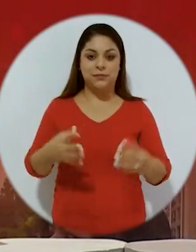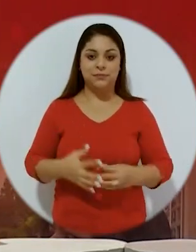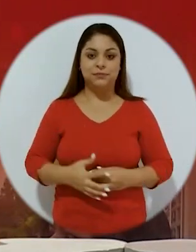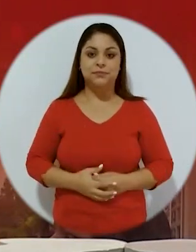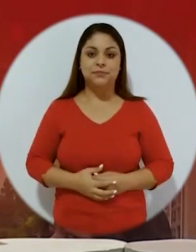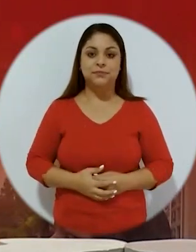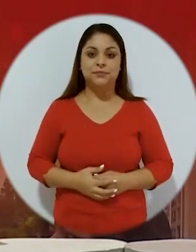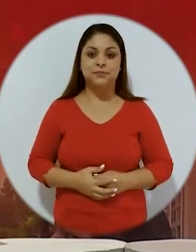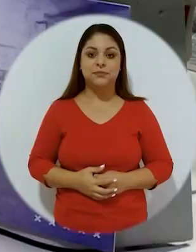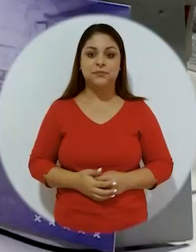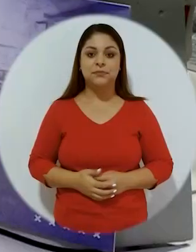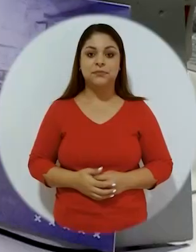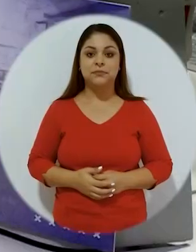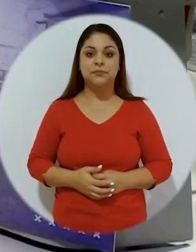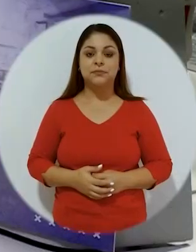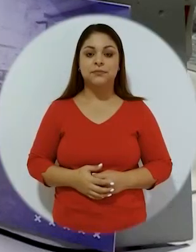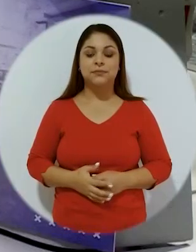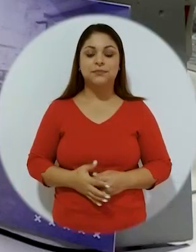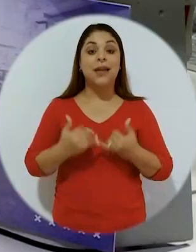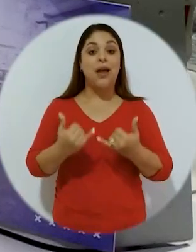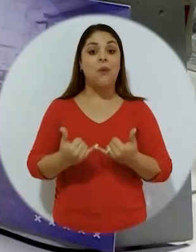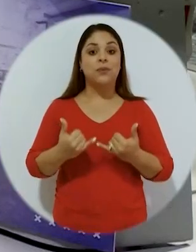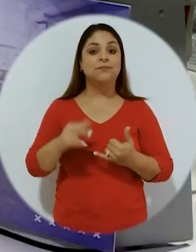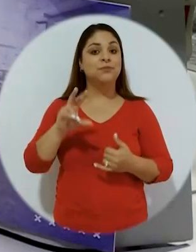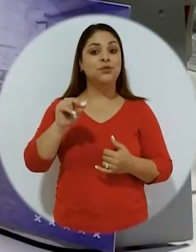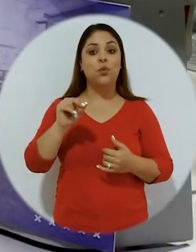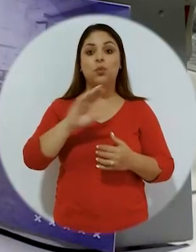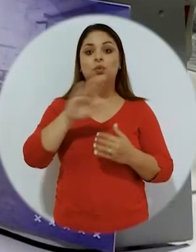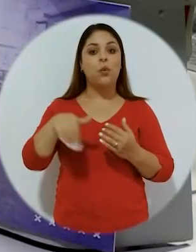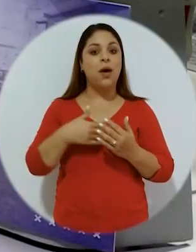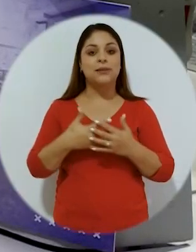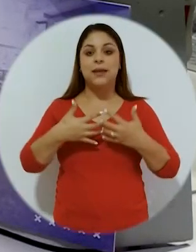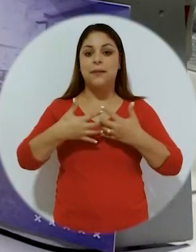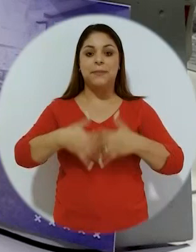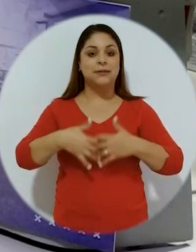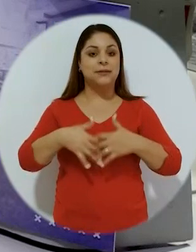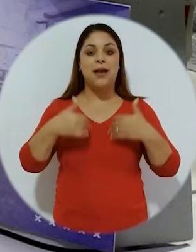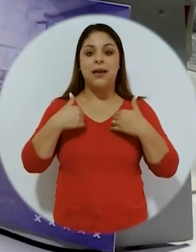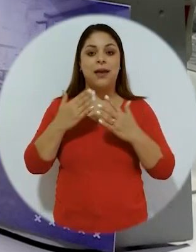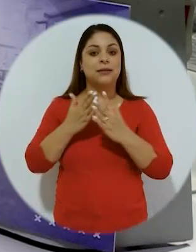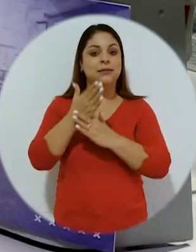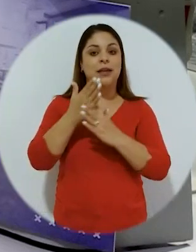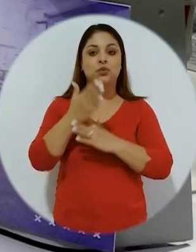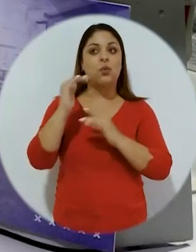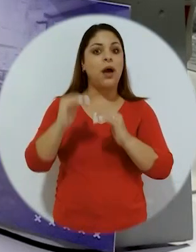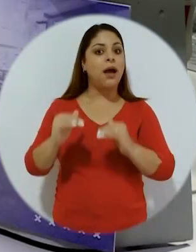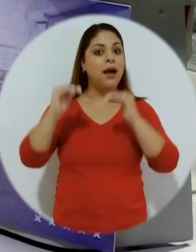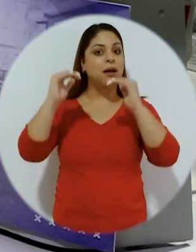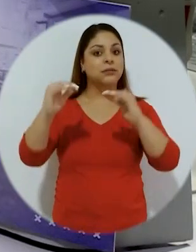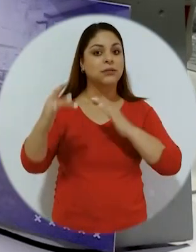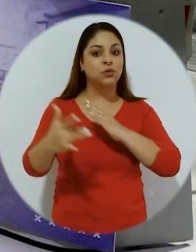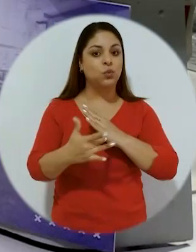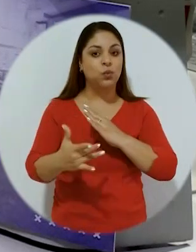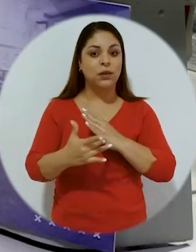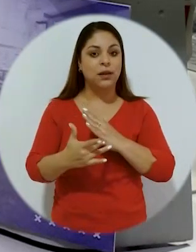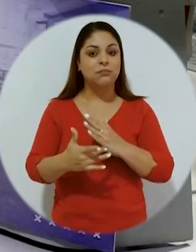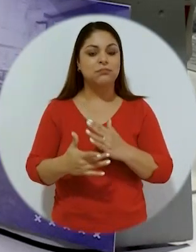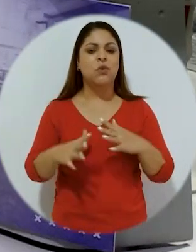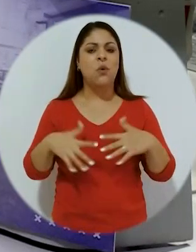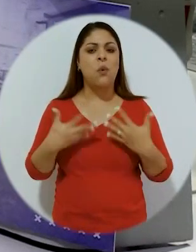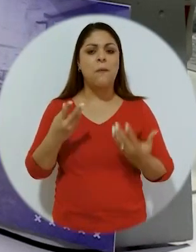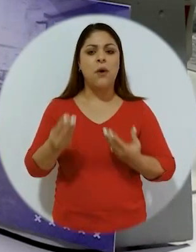biomaterial. Ahora, no todas las empresas tienen acceso a la alta tecnología. ¿Cómo hacemos